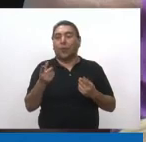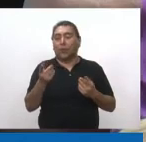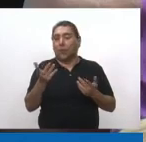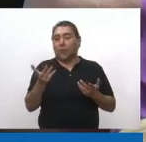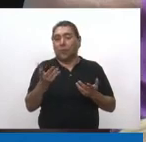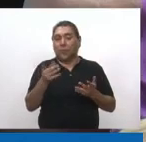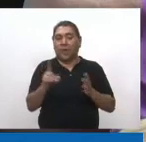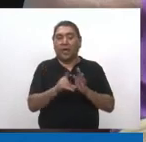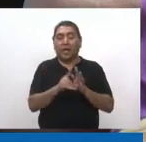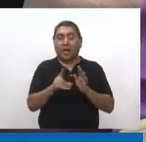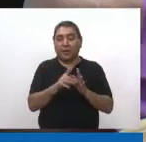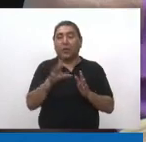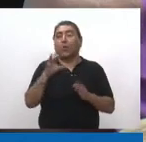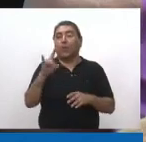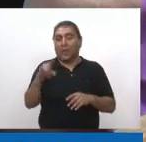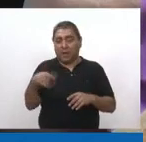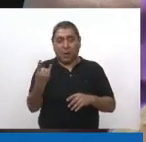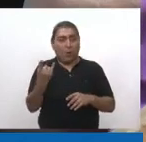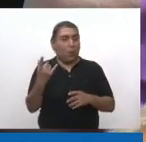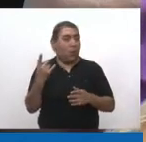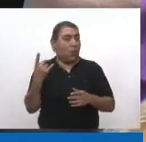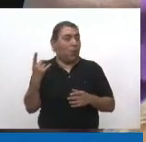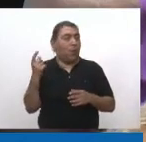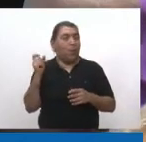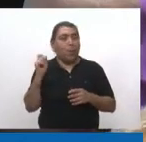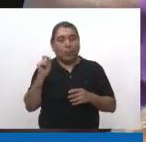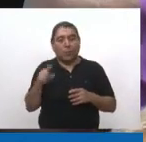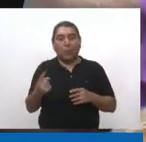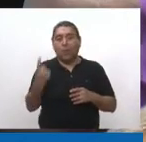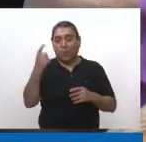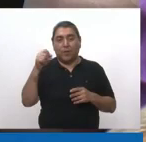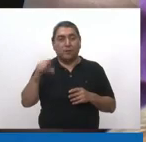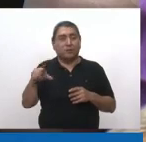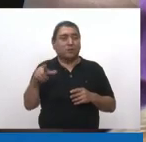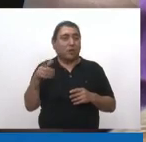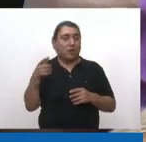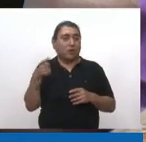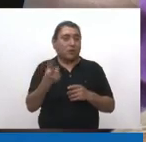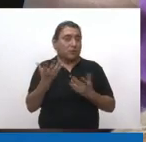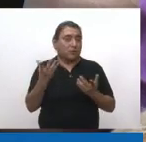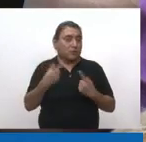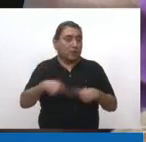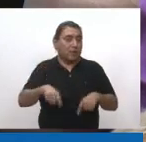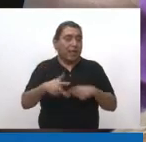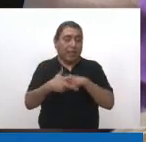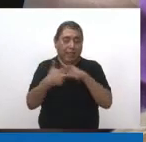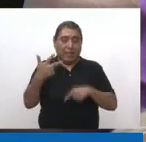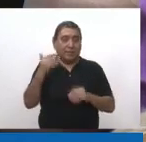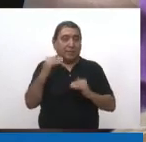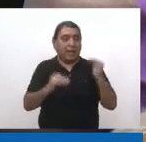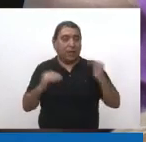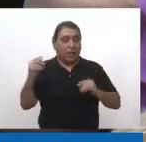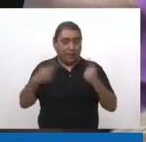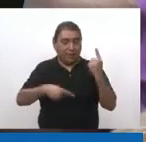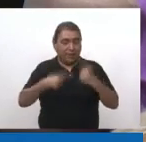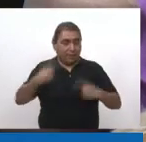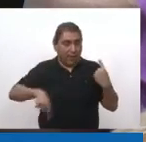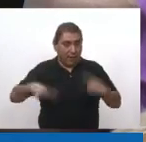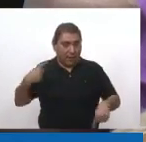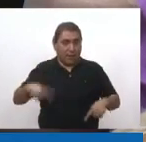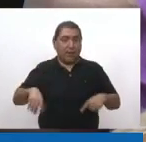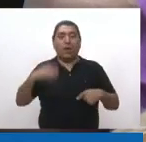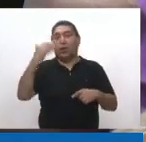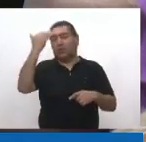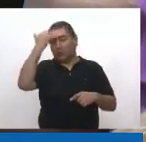un decreto de necesidad de urgencia en particular es inconstitucional por su materia. O sea, tenemos tres categorías distintas. La constitucionalidad